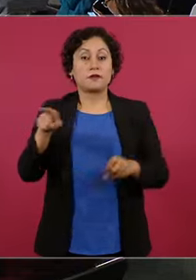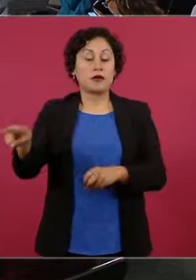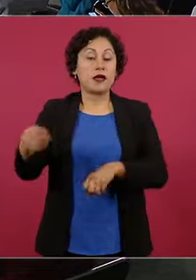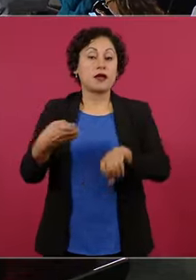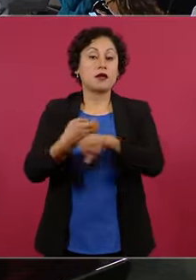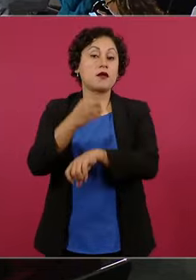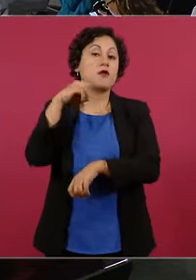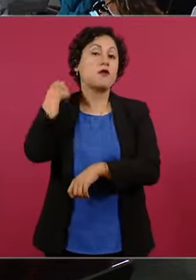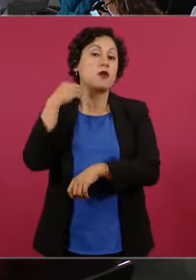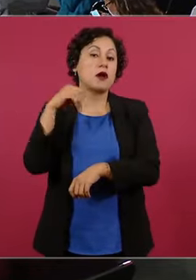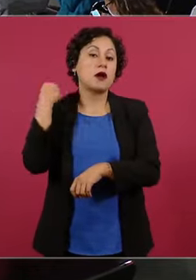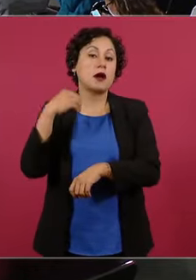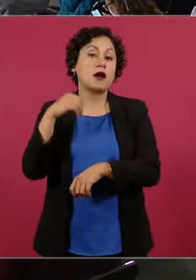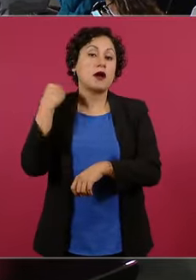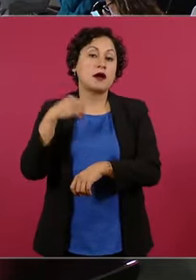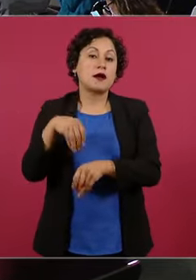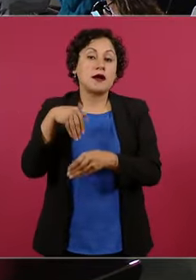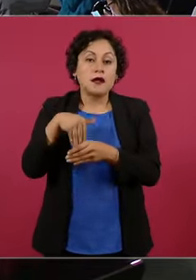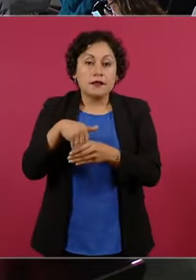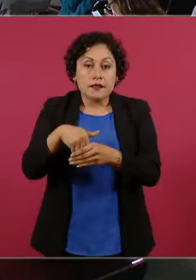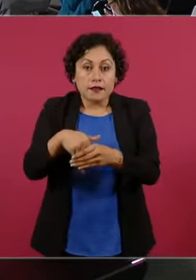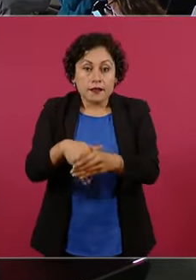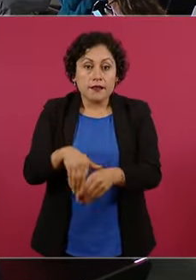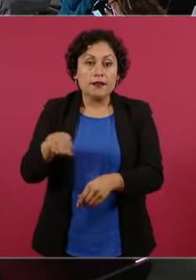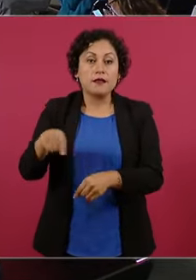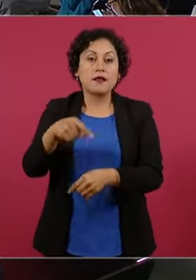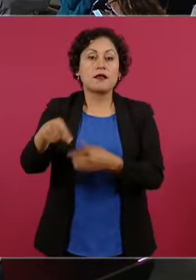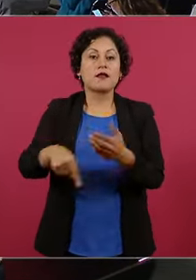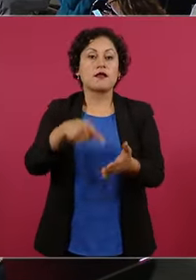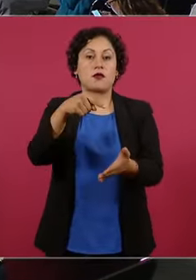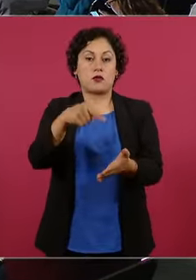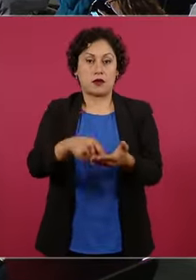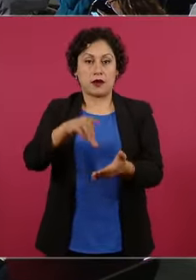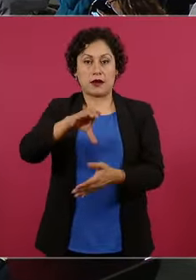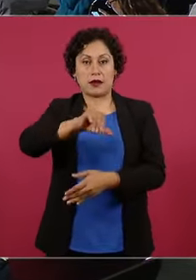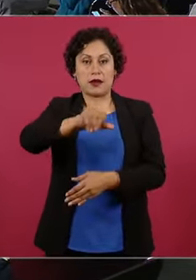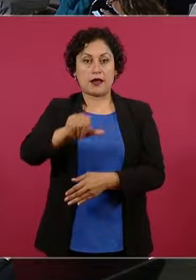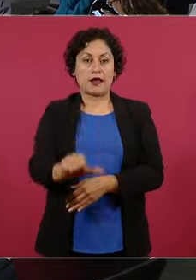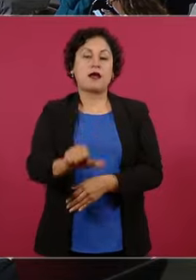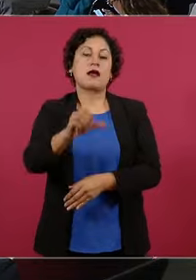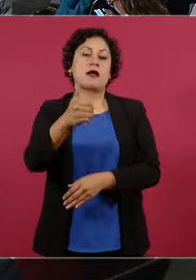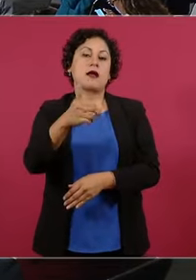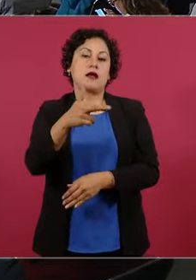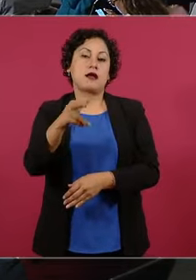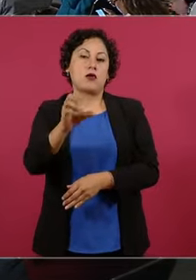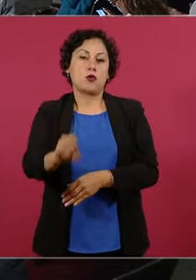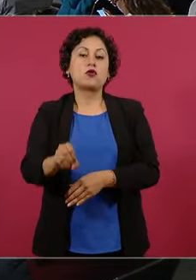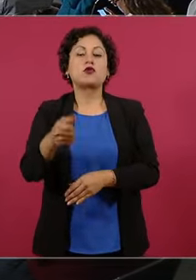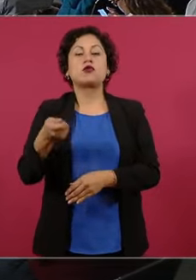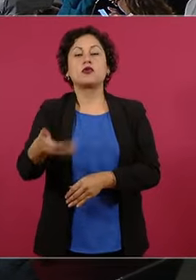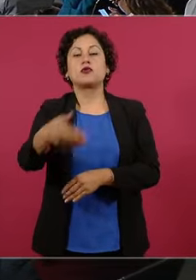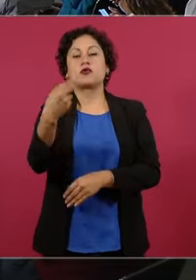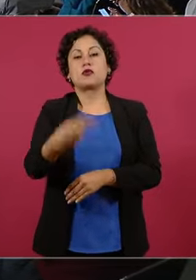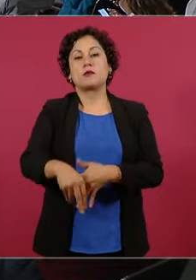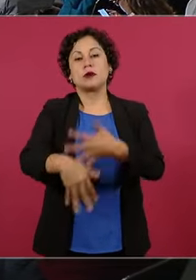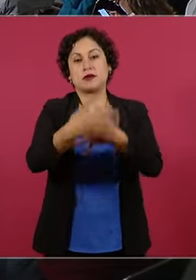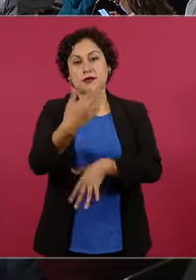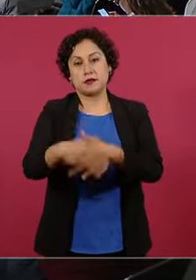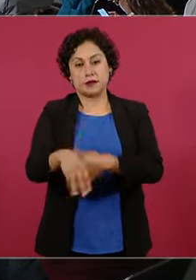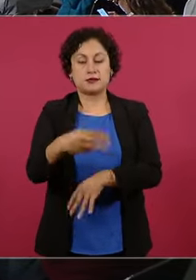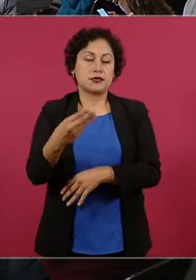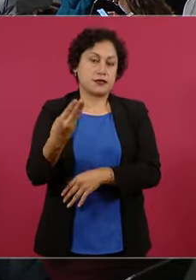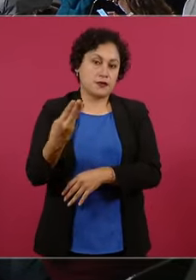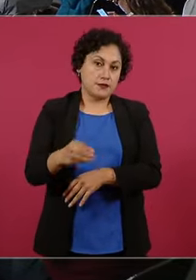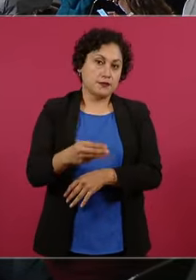y particularmente hay una caja que se llama 15 de agosto, que estuvo integrada por maestros, por trabajadores, por obreros,